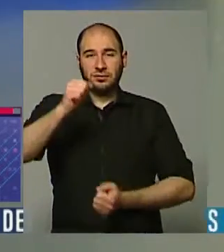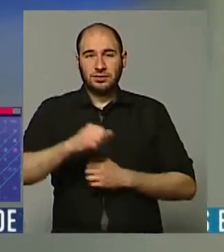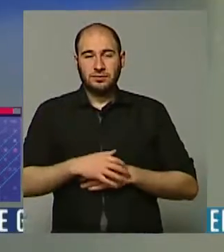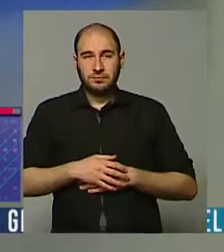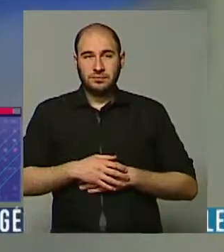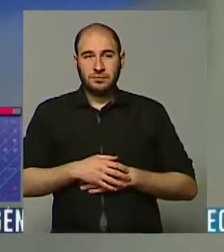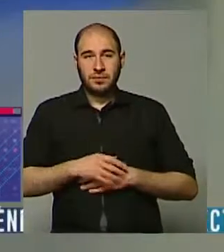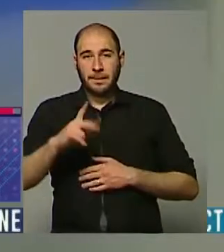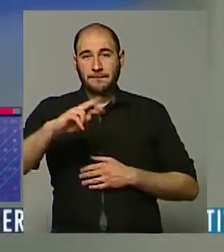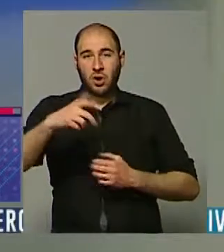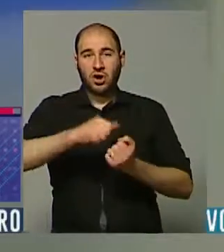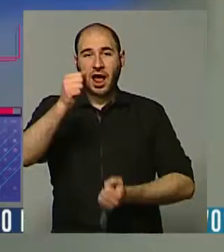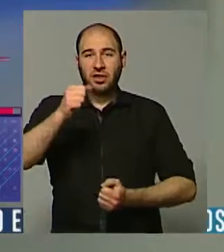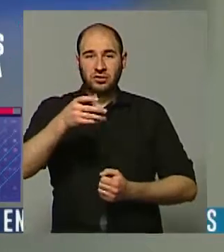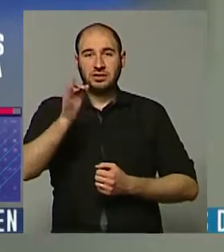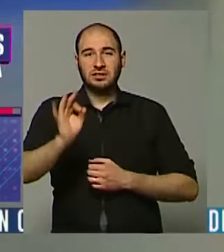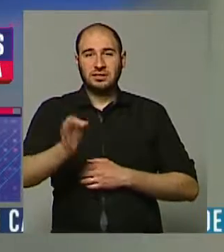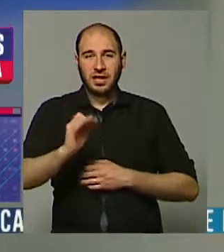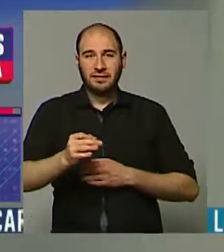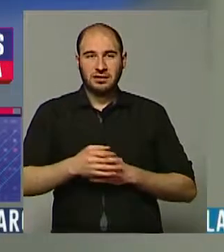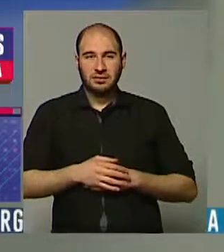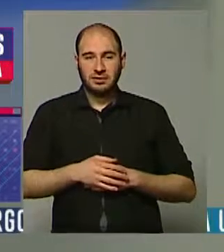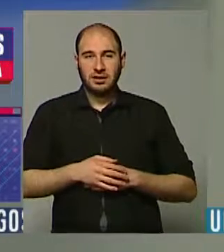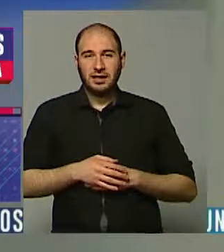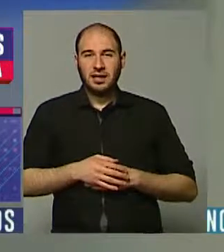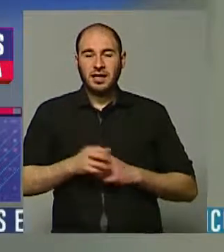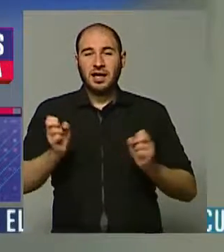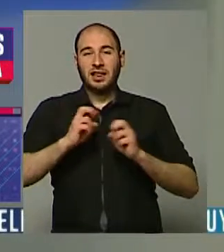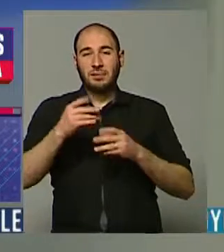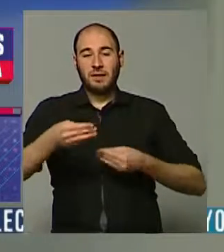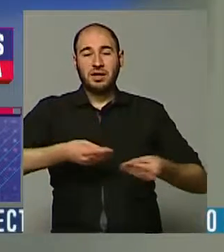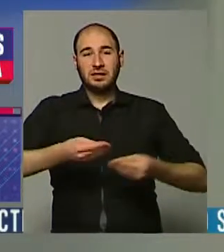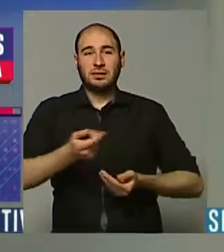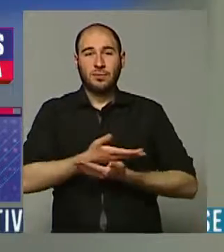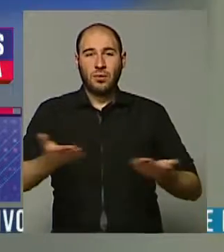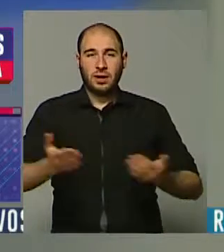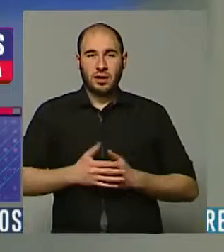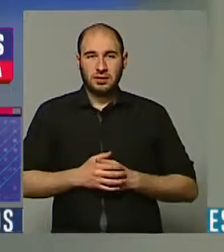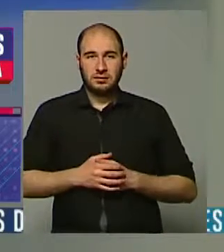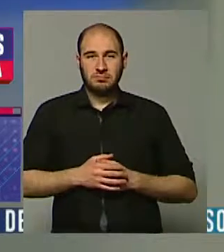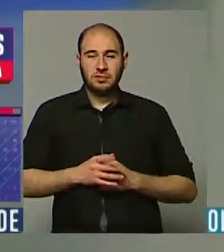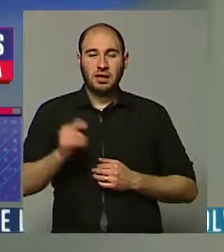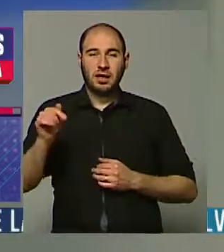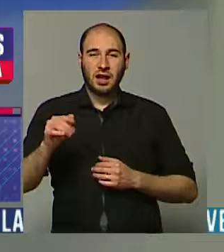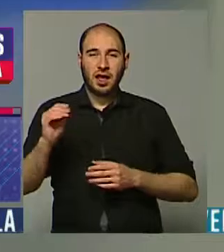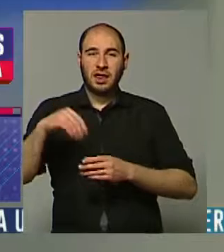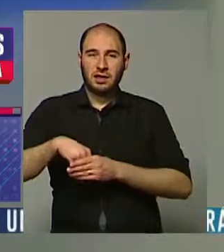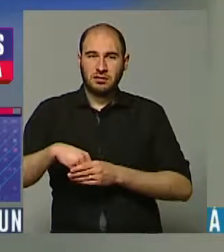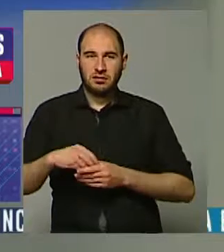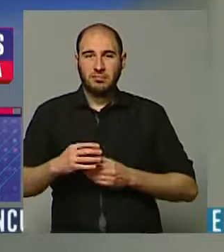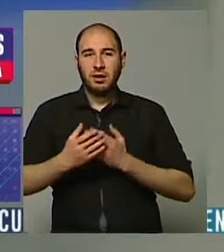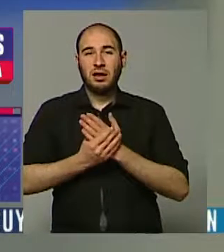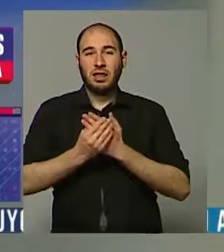con posgrados en especializaciones básicamente en lo que tiene que ver con las finanzas públicas. Viene directamente